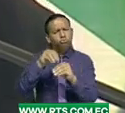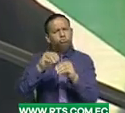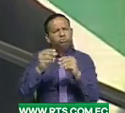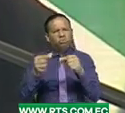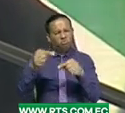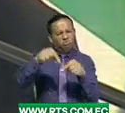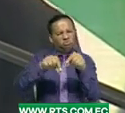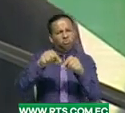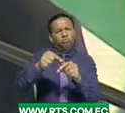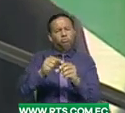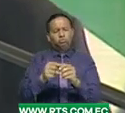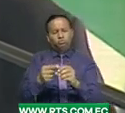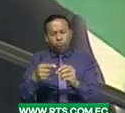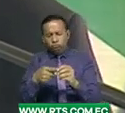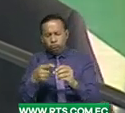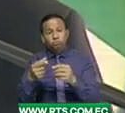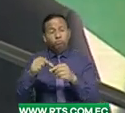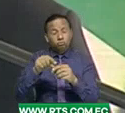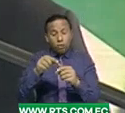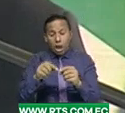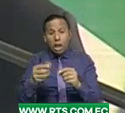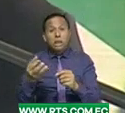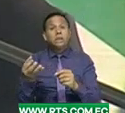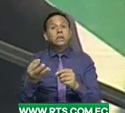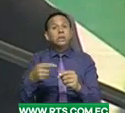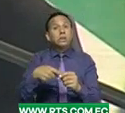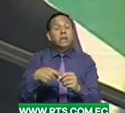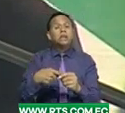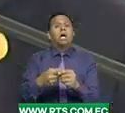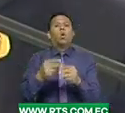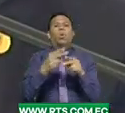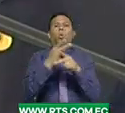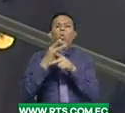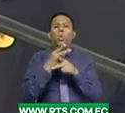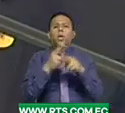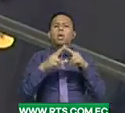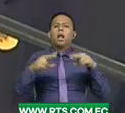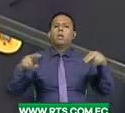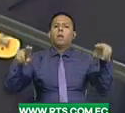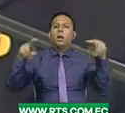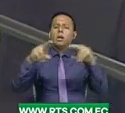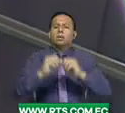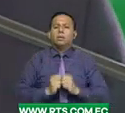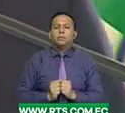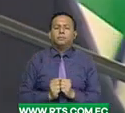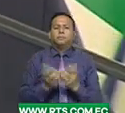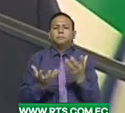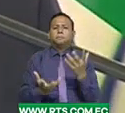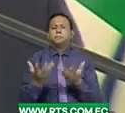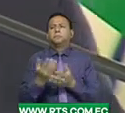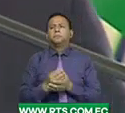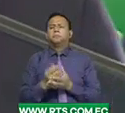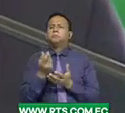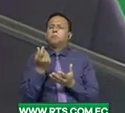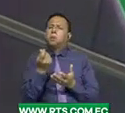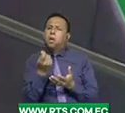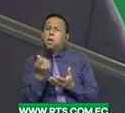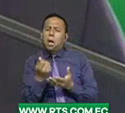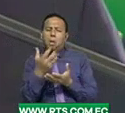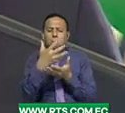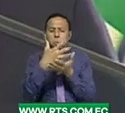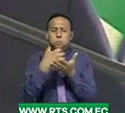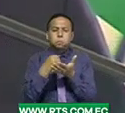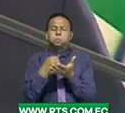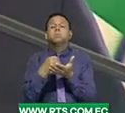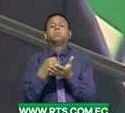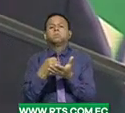una gasolina más amigable con el ambiente. Se estima que los ahorros acumulados a diciembre